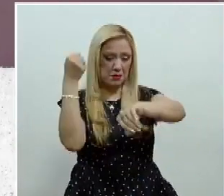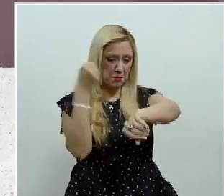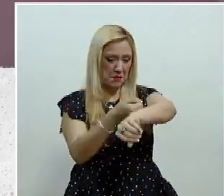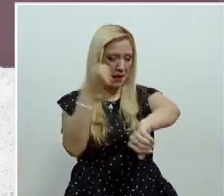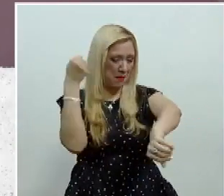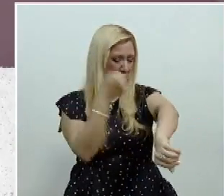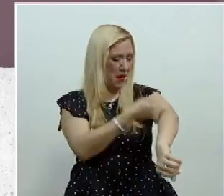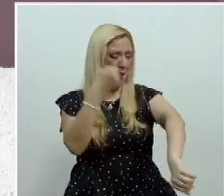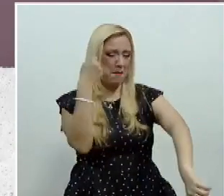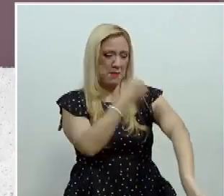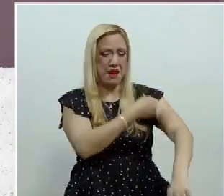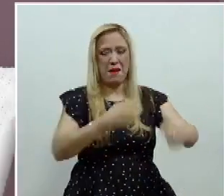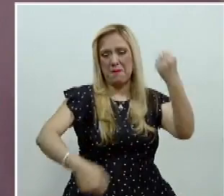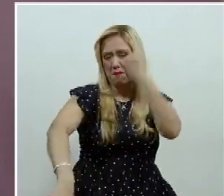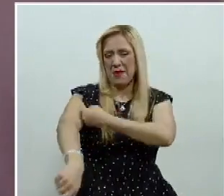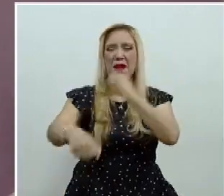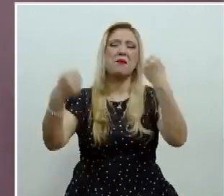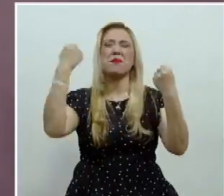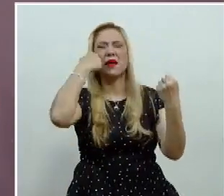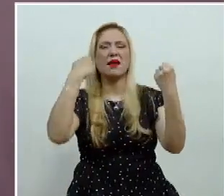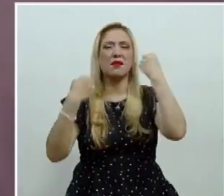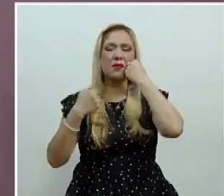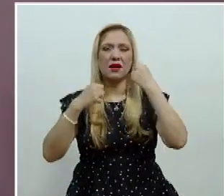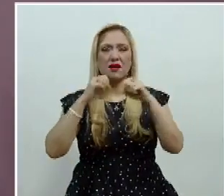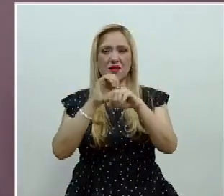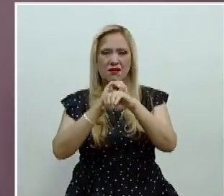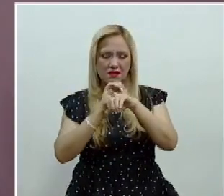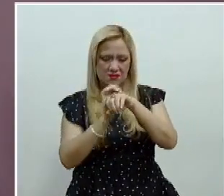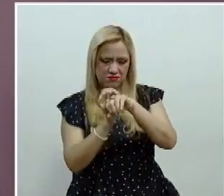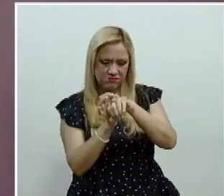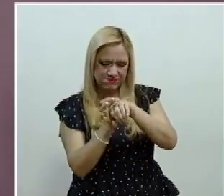a el día del deceso, que ya tienen otra coloración, pues yo lo